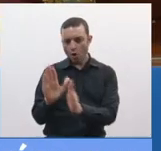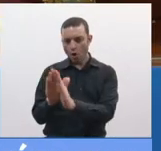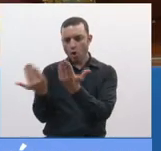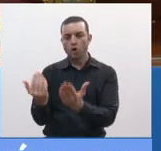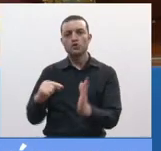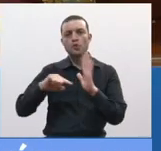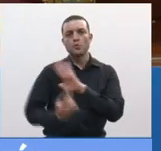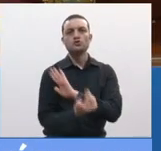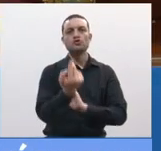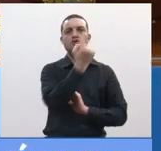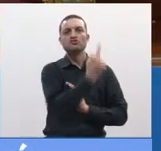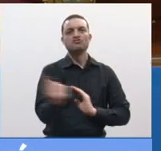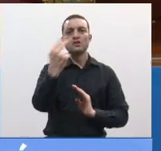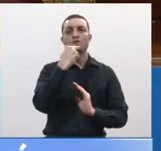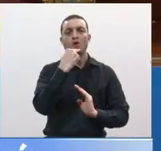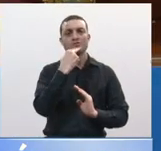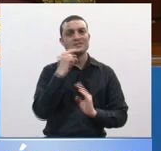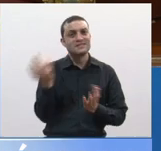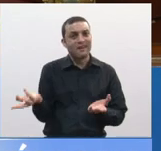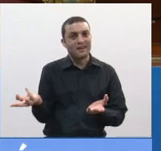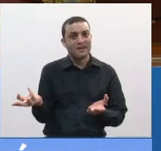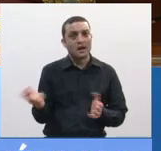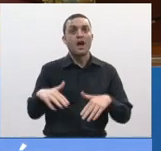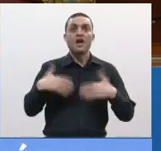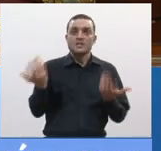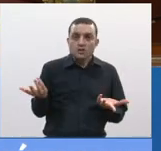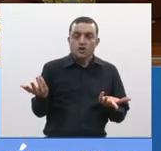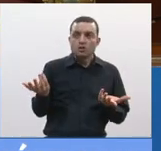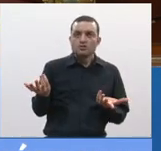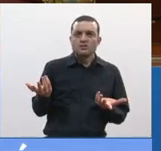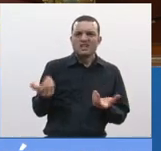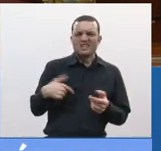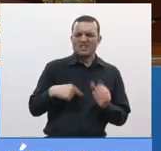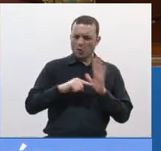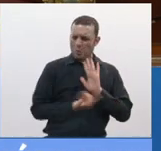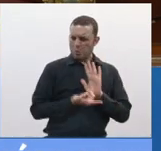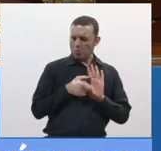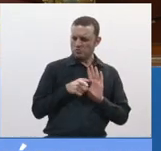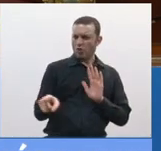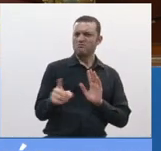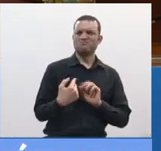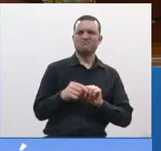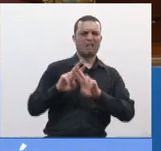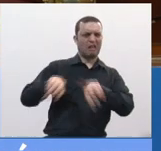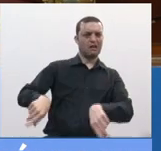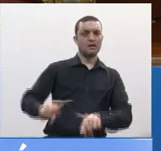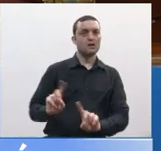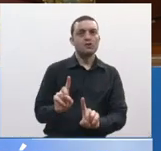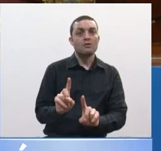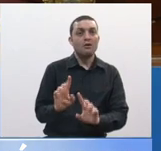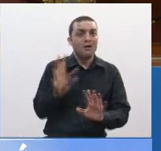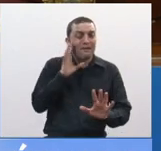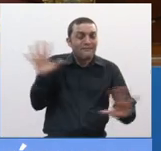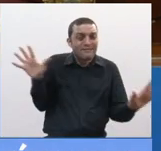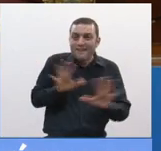111 de la Constitución Nacional, por lo cual entiende que estas objeciones escapan a la persona del postulante e